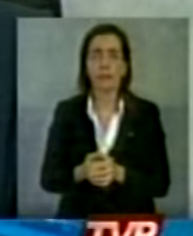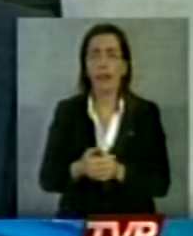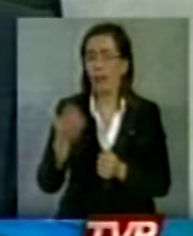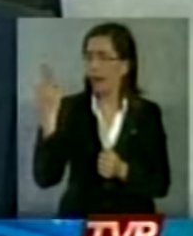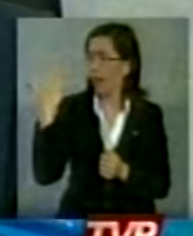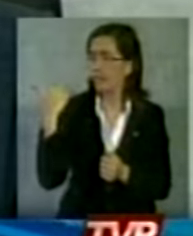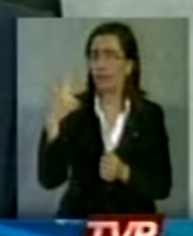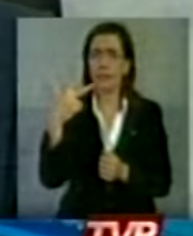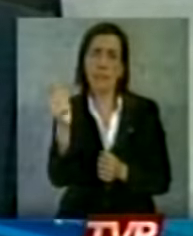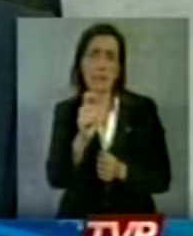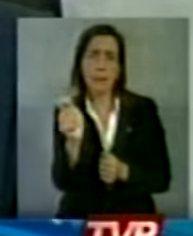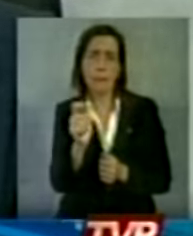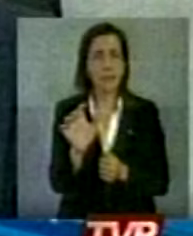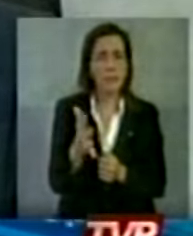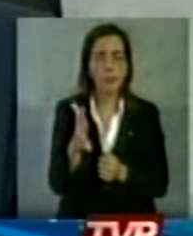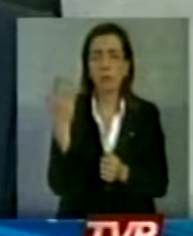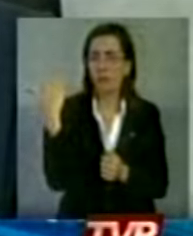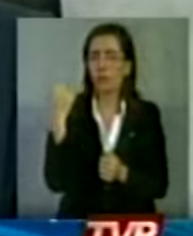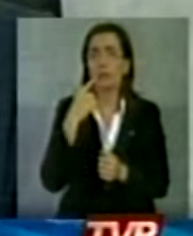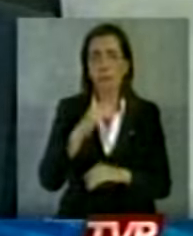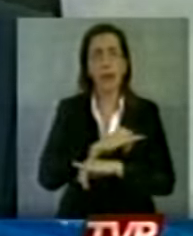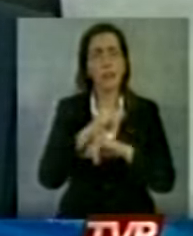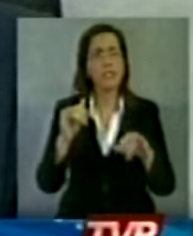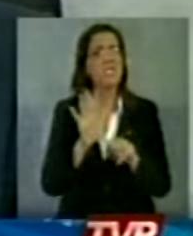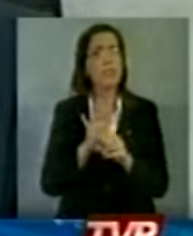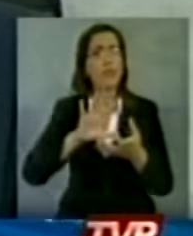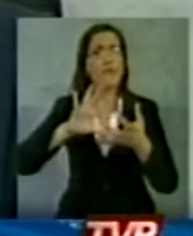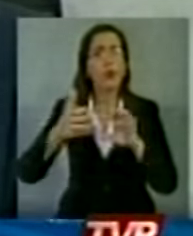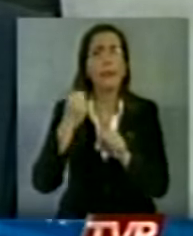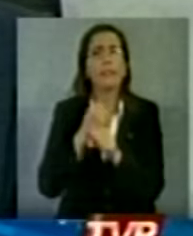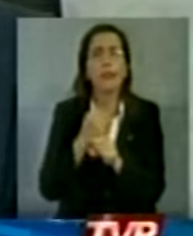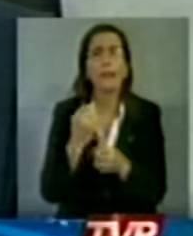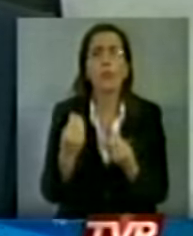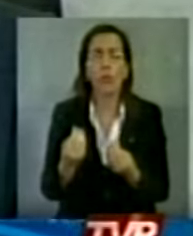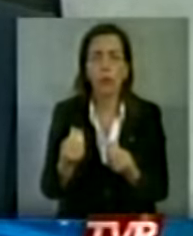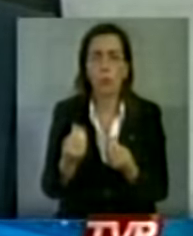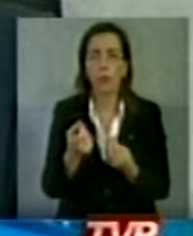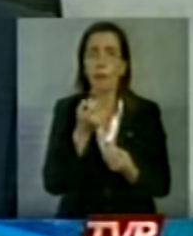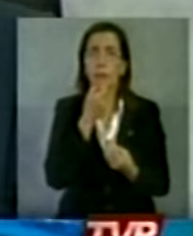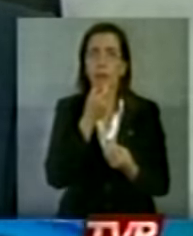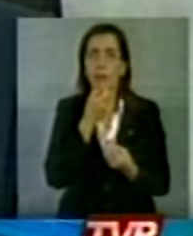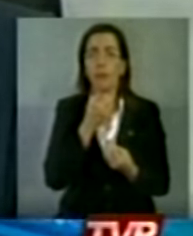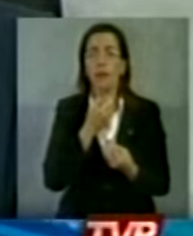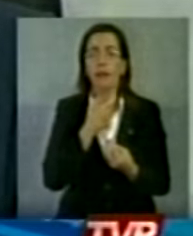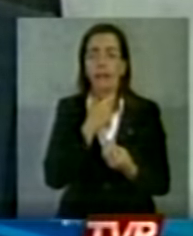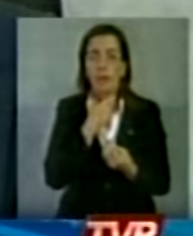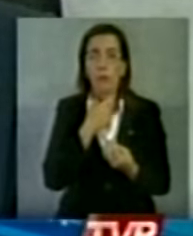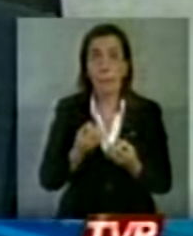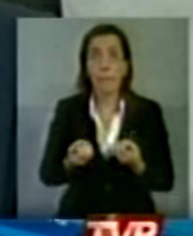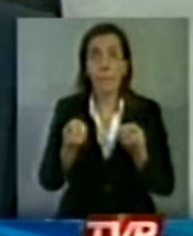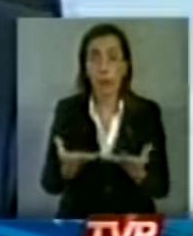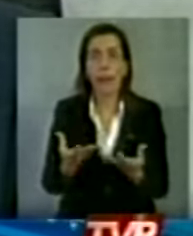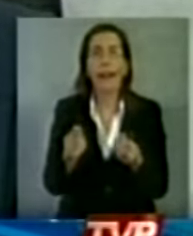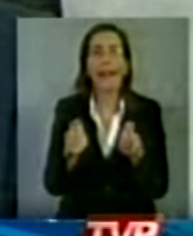Hace 3 meses dijimos que una de estas líneas de acción consiste sin duda en mejorar aún más